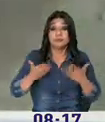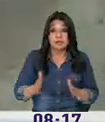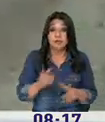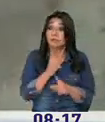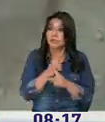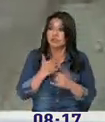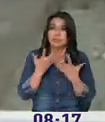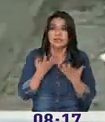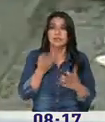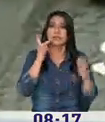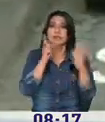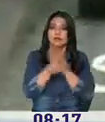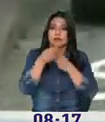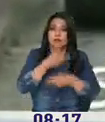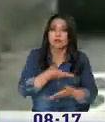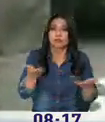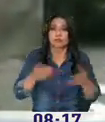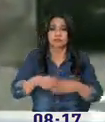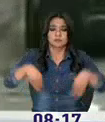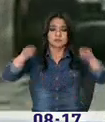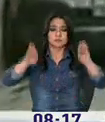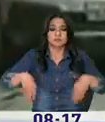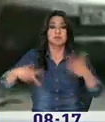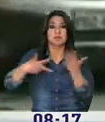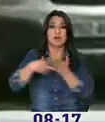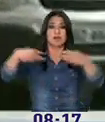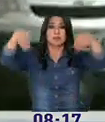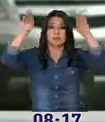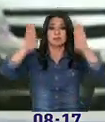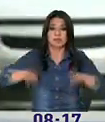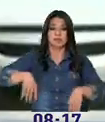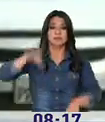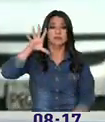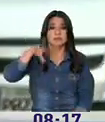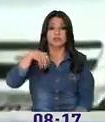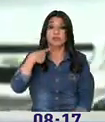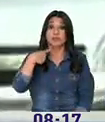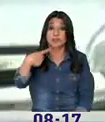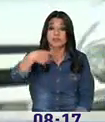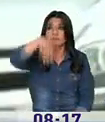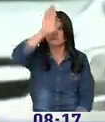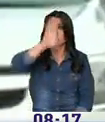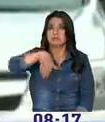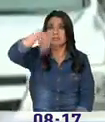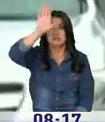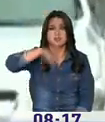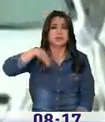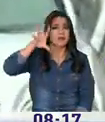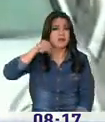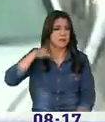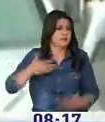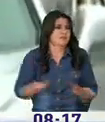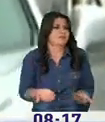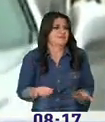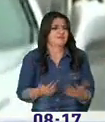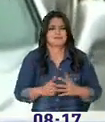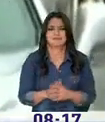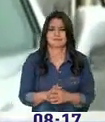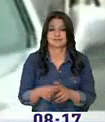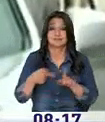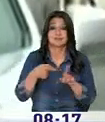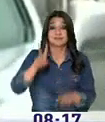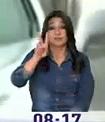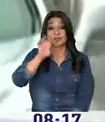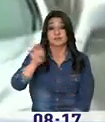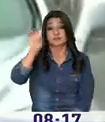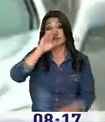es así que pusieron plástico negro en las paradas. Tal es así que nos han dicho que van a pintar de negro las paradas. En tanto, desde el 2 de enero